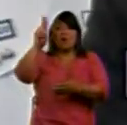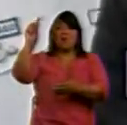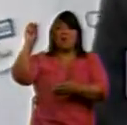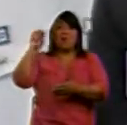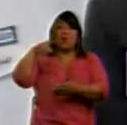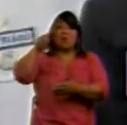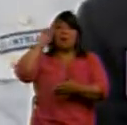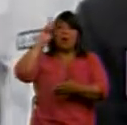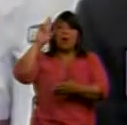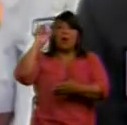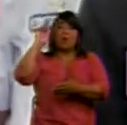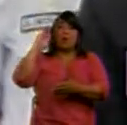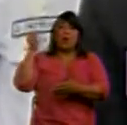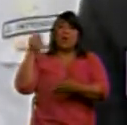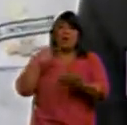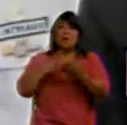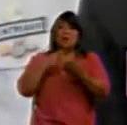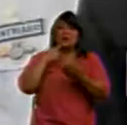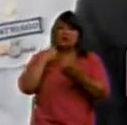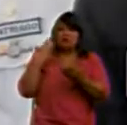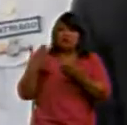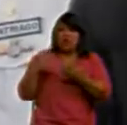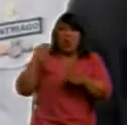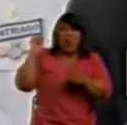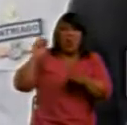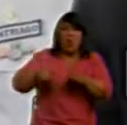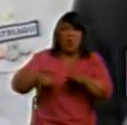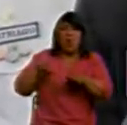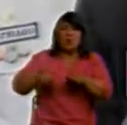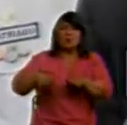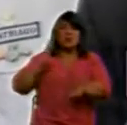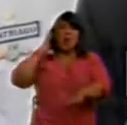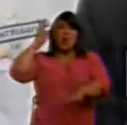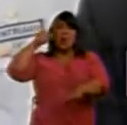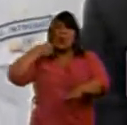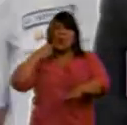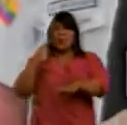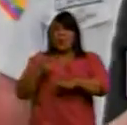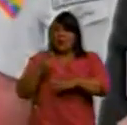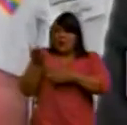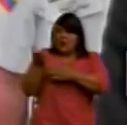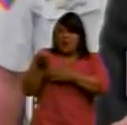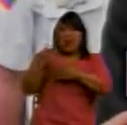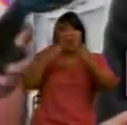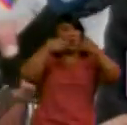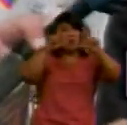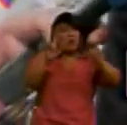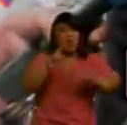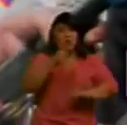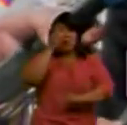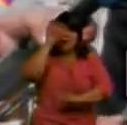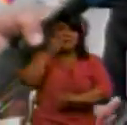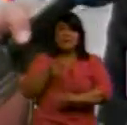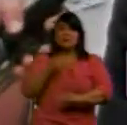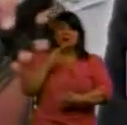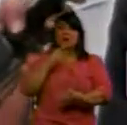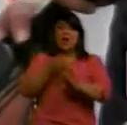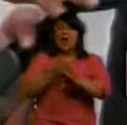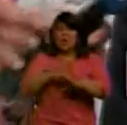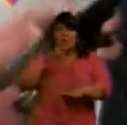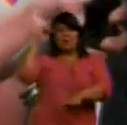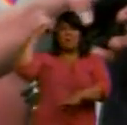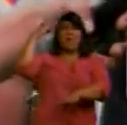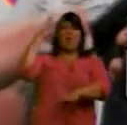una manera inaudita, una jueza en Cuenca acaba de liberar a una persona que se encontraba en estado